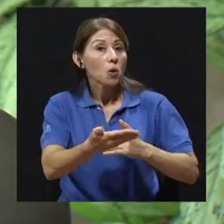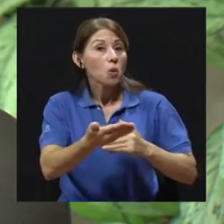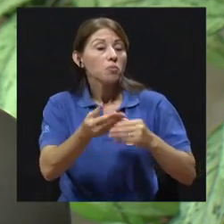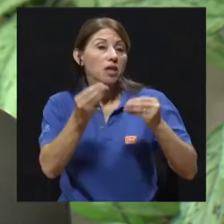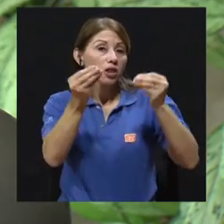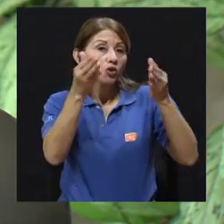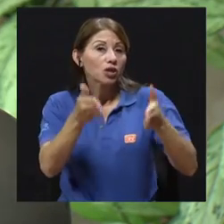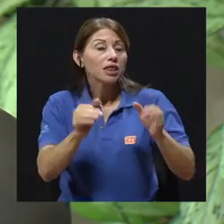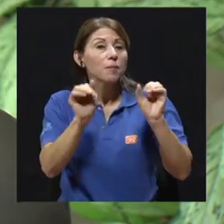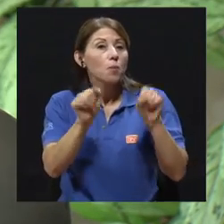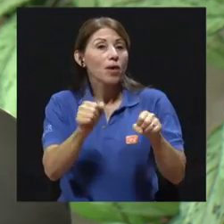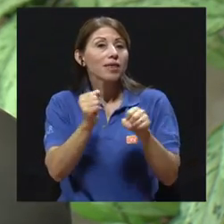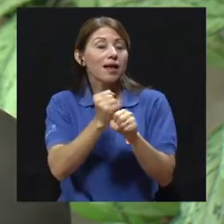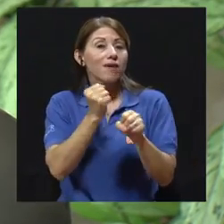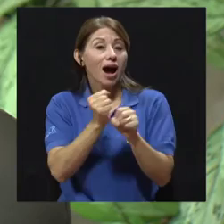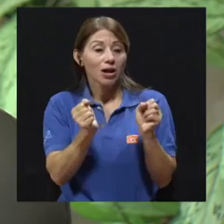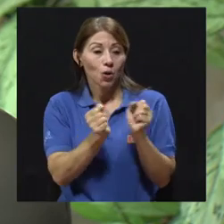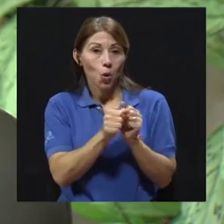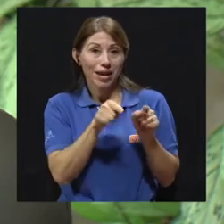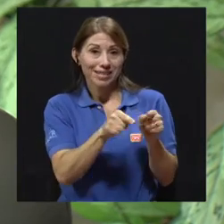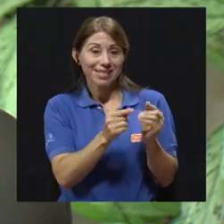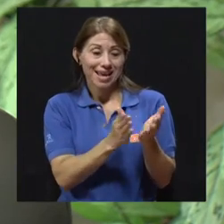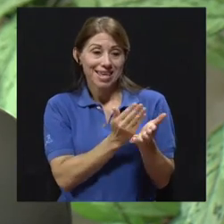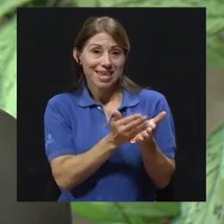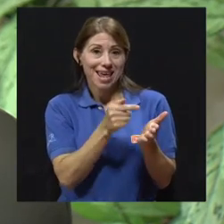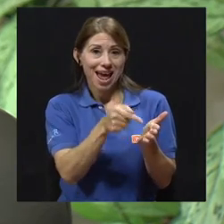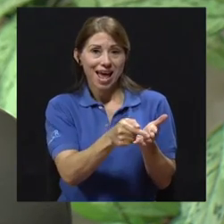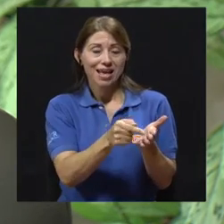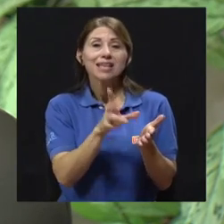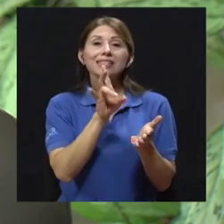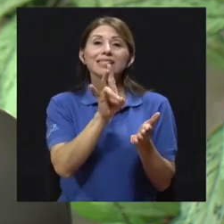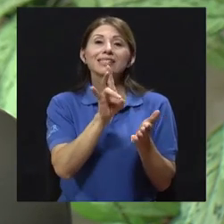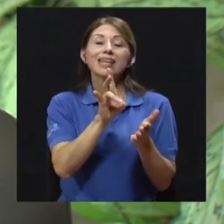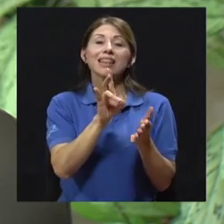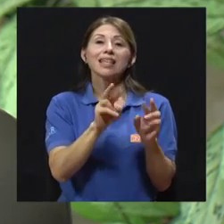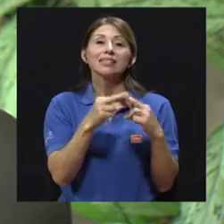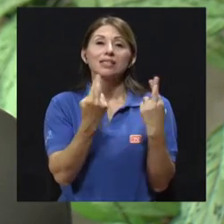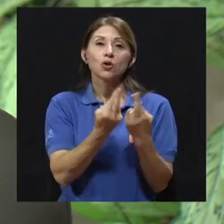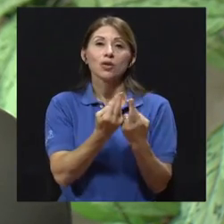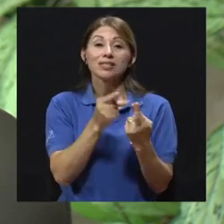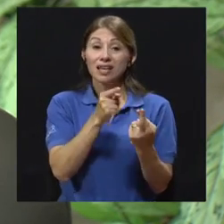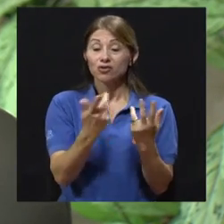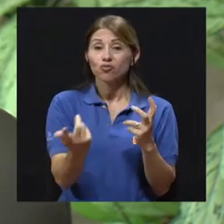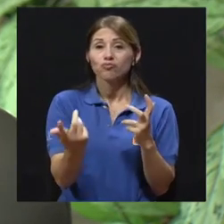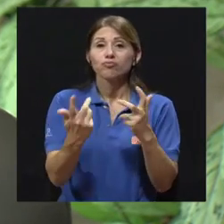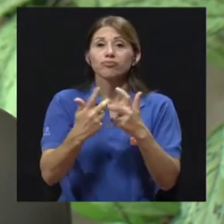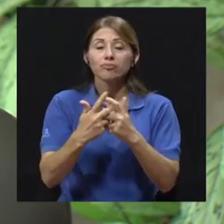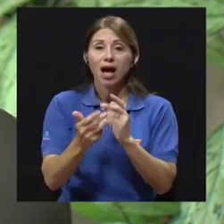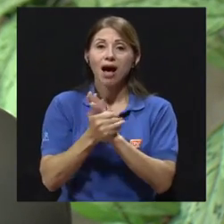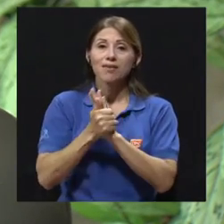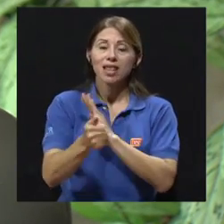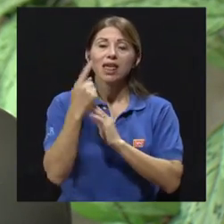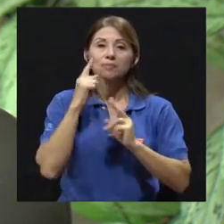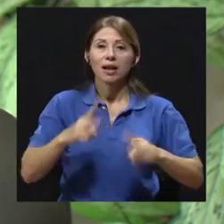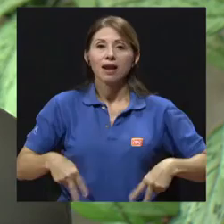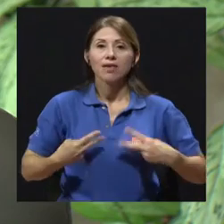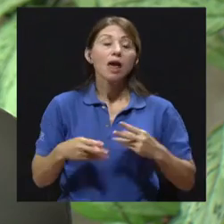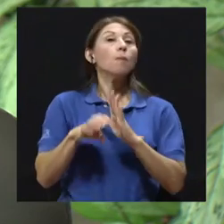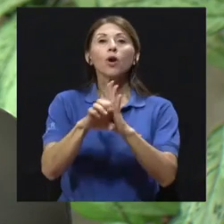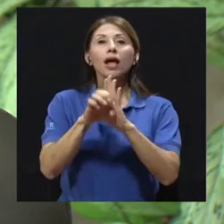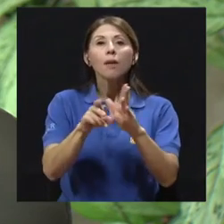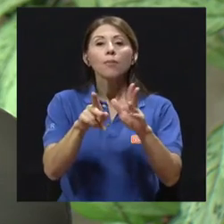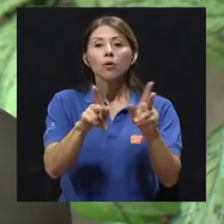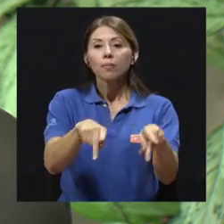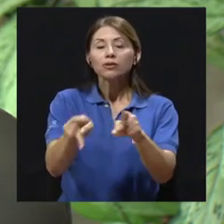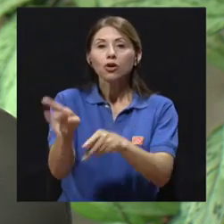el docente puede trabajar con esa guía que consta de 7 sesiones. Está fundamentado mucho también en las habilidades para la vida. Por ejemplo, cómo decir que